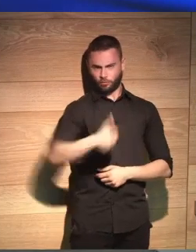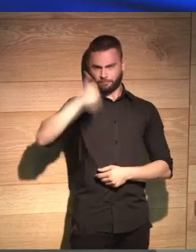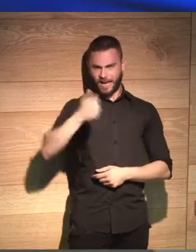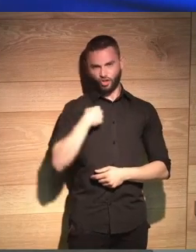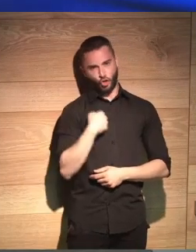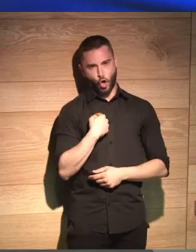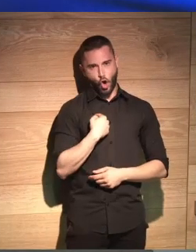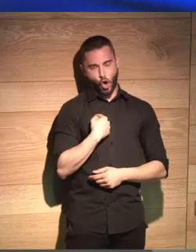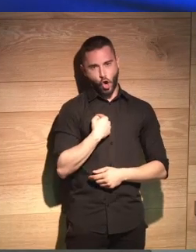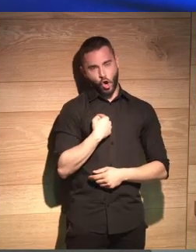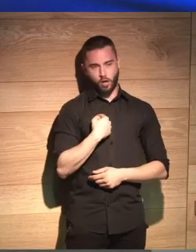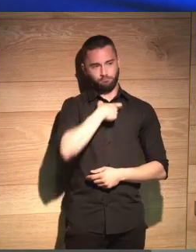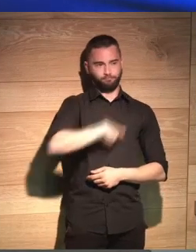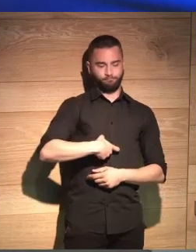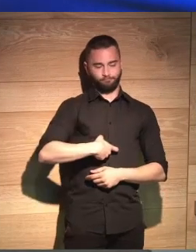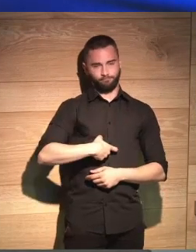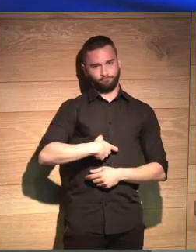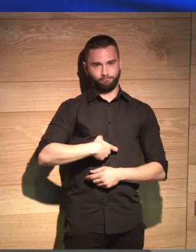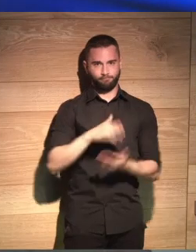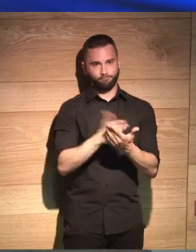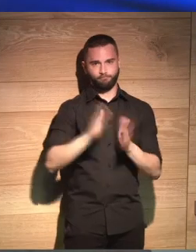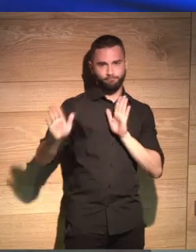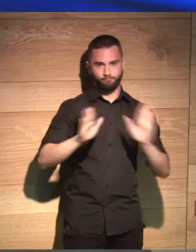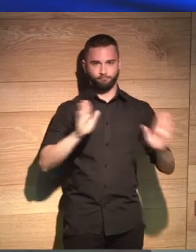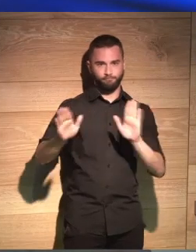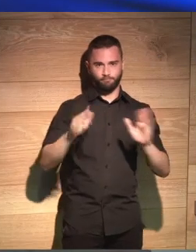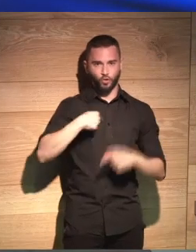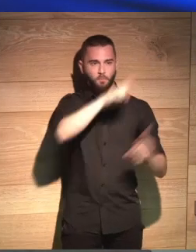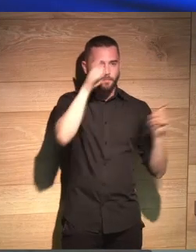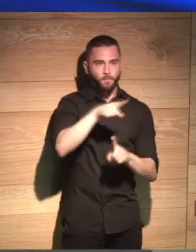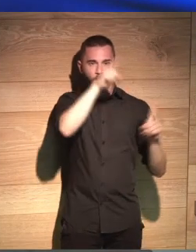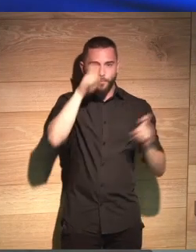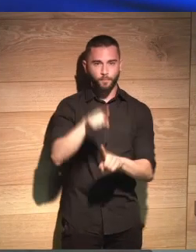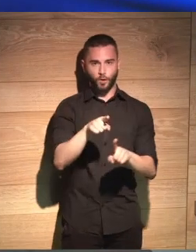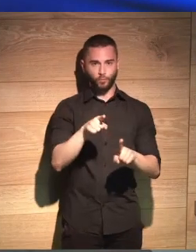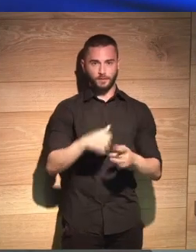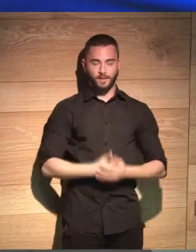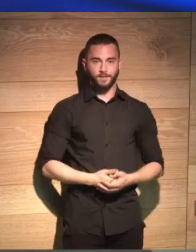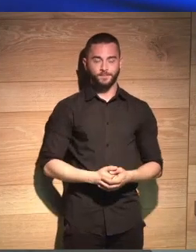a conducirla o reconducirla, os iré lanzando preguntas.